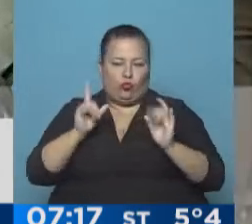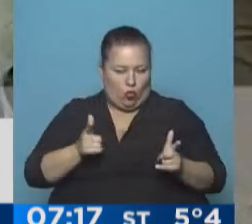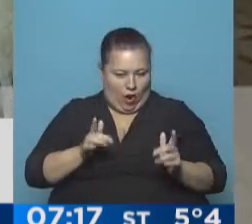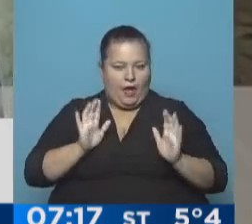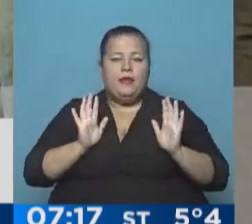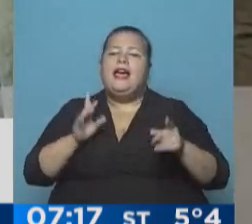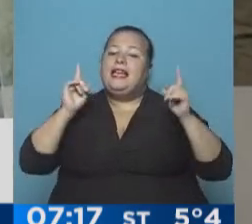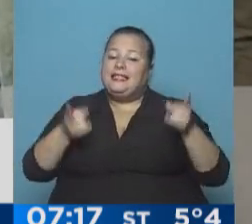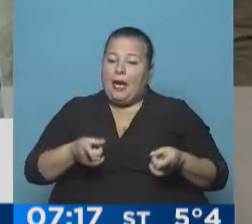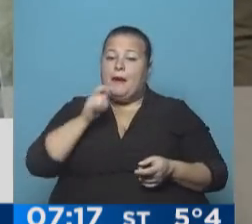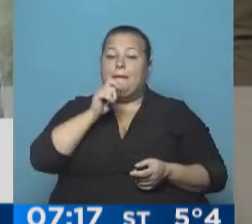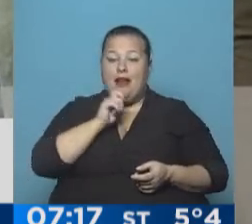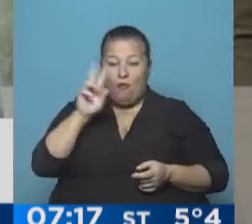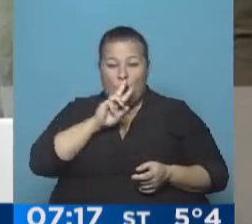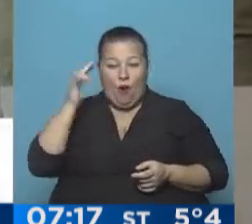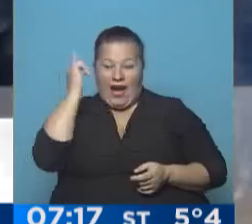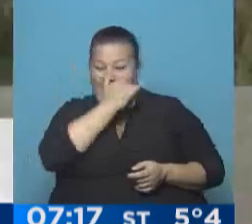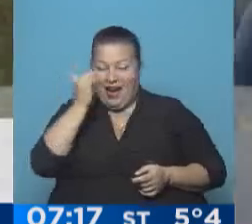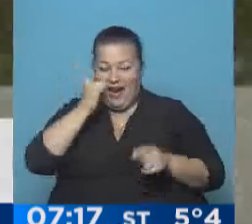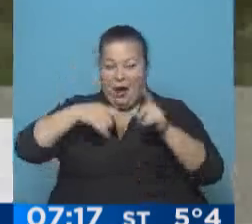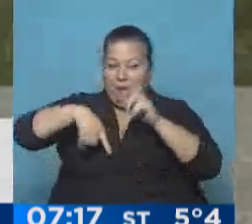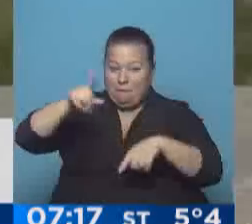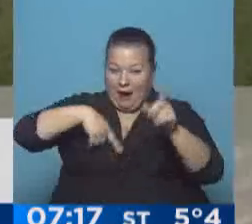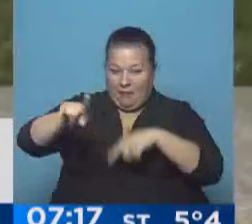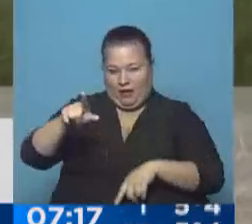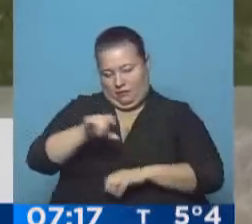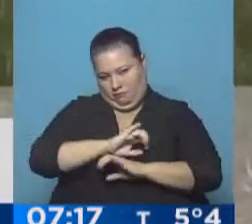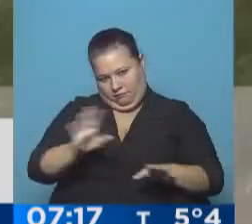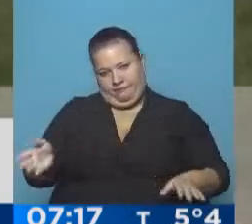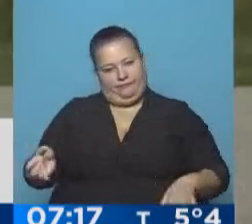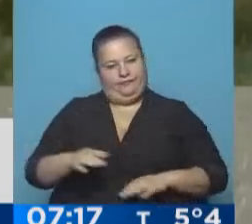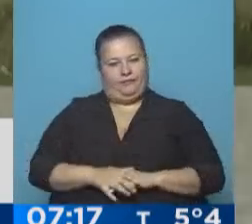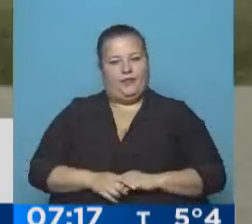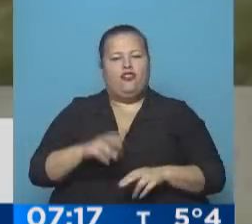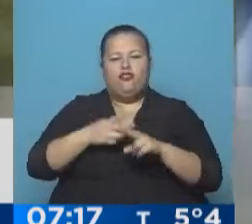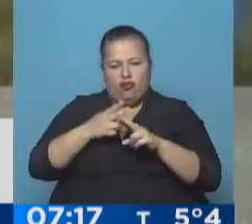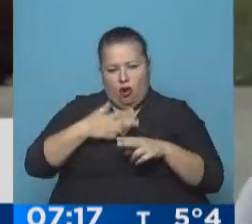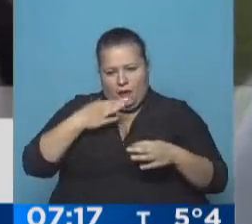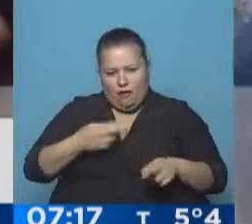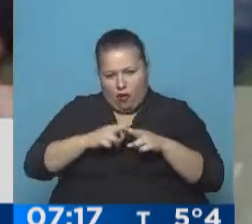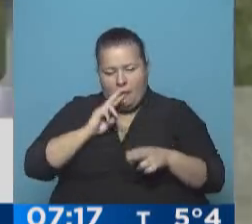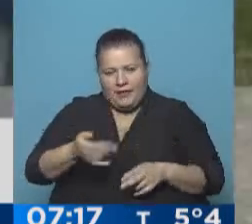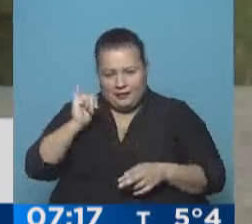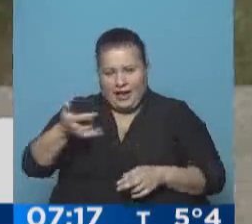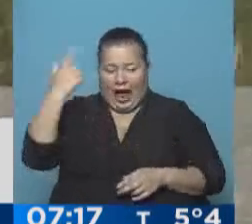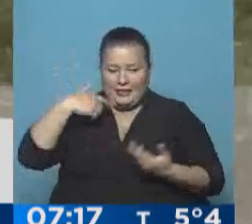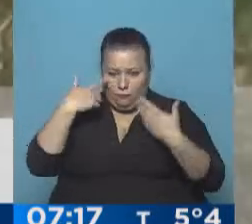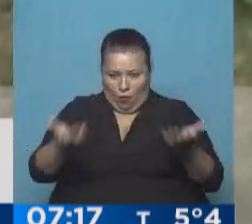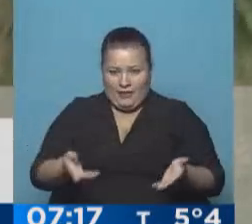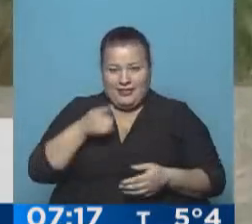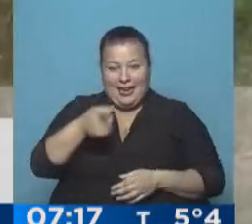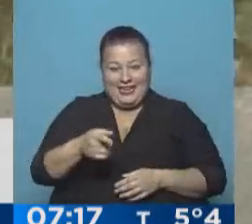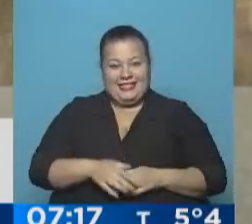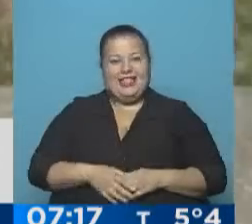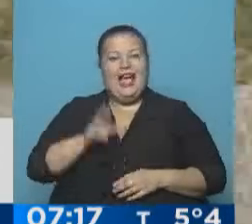Y también, ¿sabes qué? La periodista, la camarógrafa esta que sí, terminó Petra pateando. Laszlo. Sí, bueno. El nombre, vamos a dar un nombre y apellido. Sí, sí, ayer lo compartimos, fíjate. Es